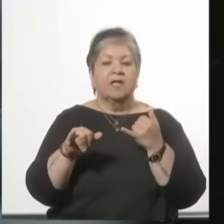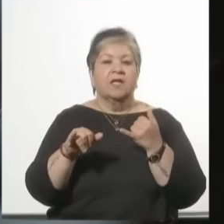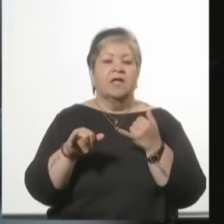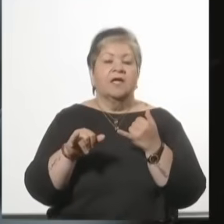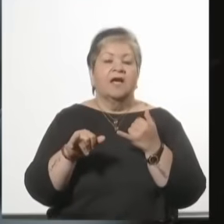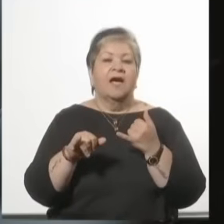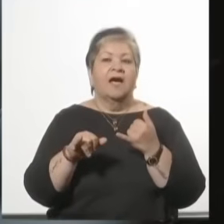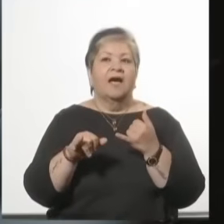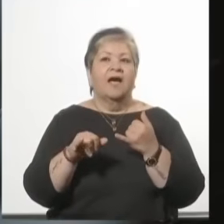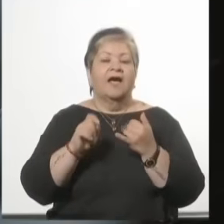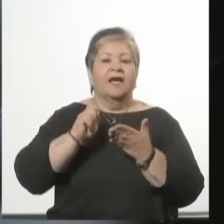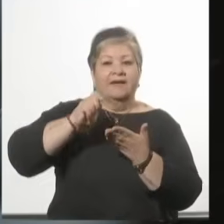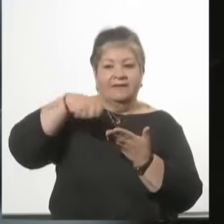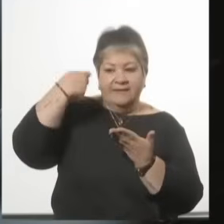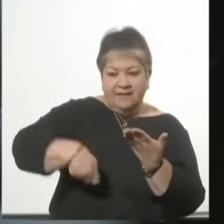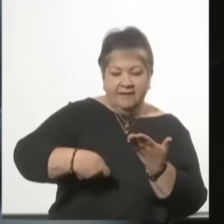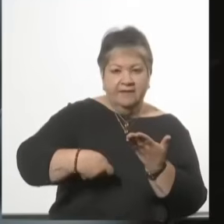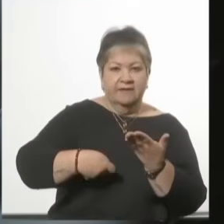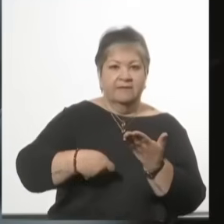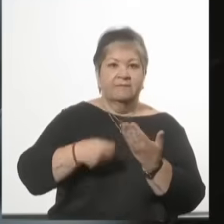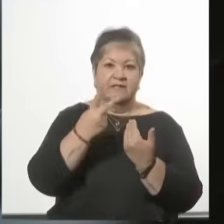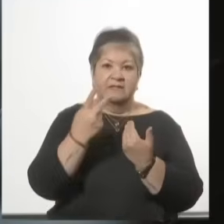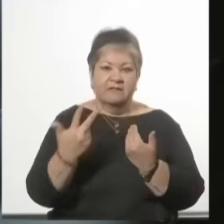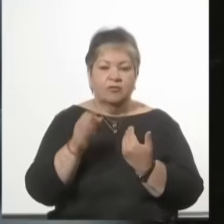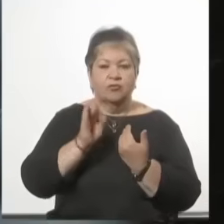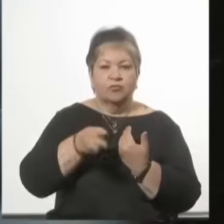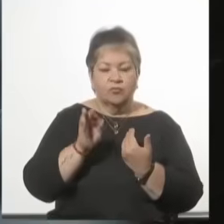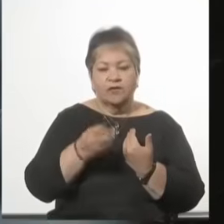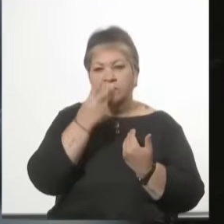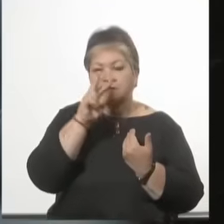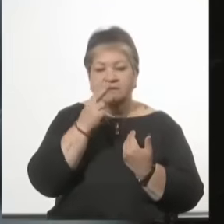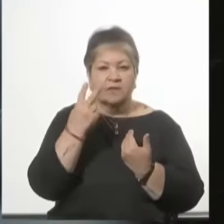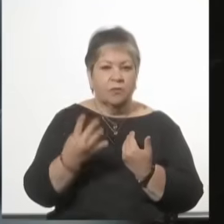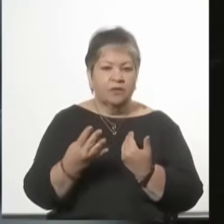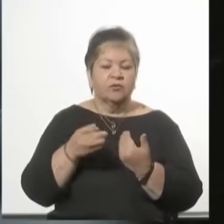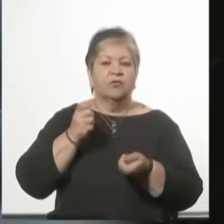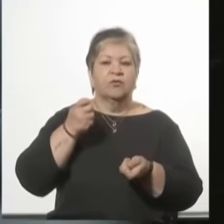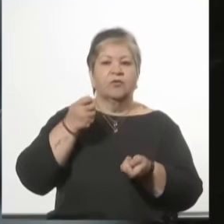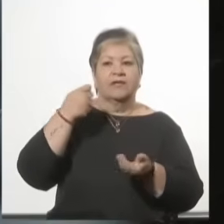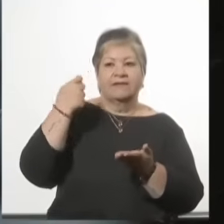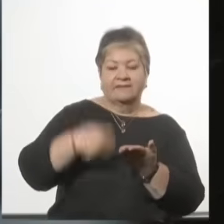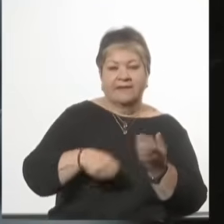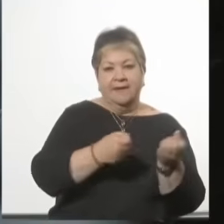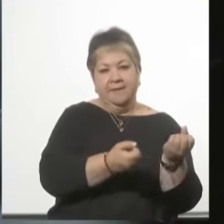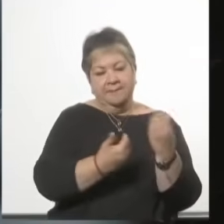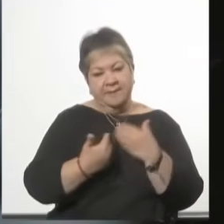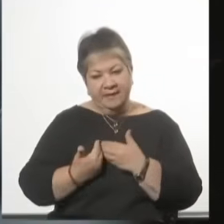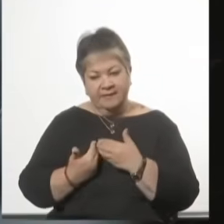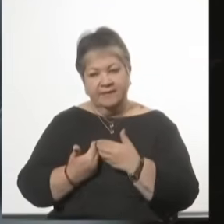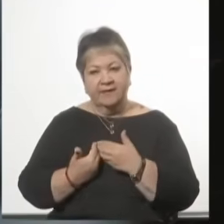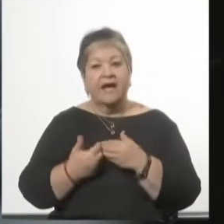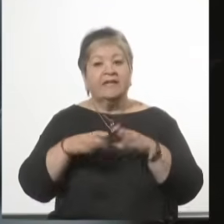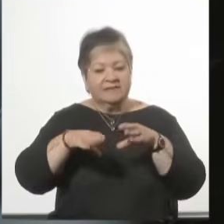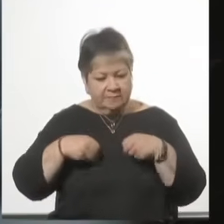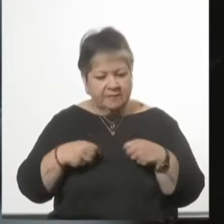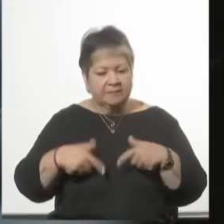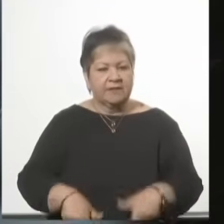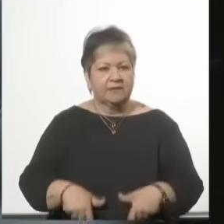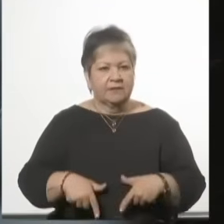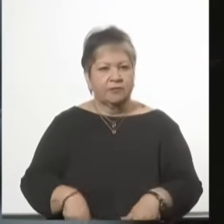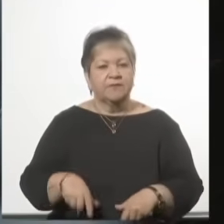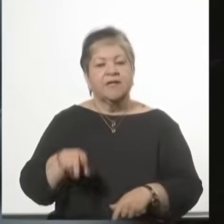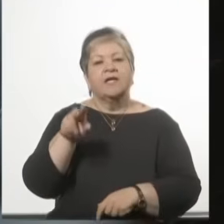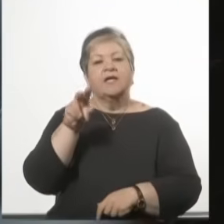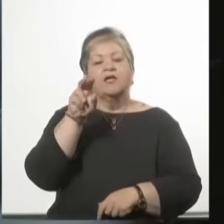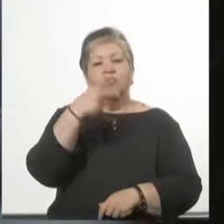Ministerio de Defensa Nacional, 23 de octubre de 2024. El día 22 de noviembre son enviadas por